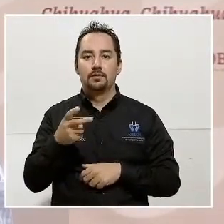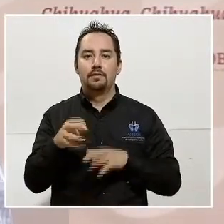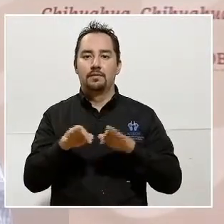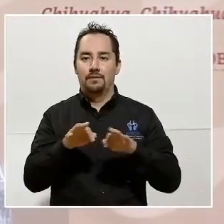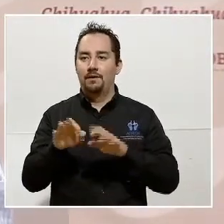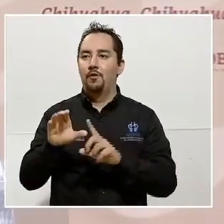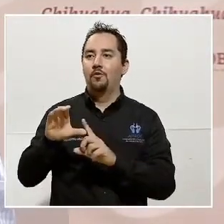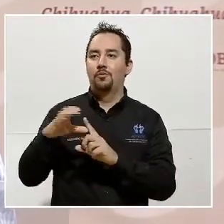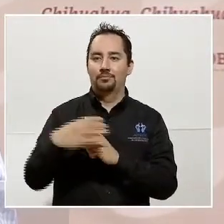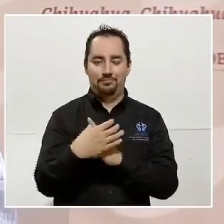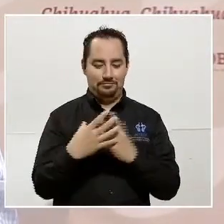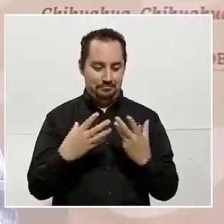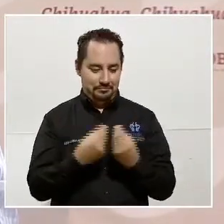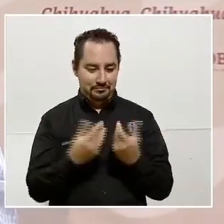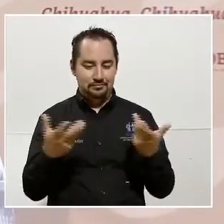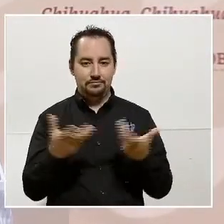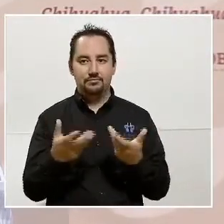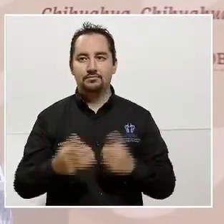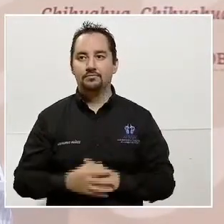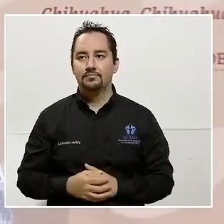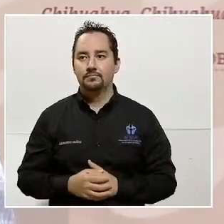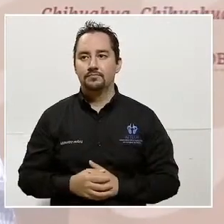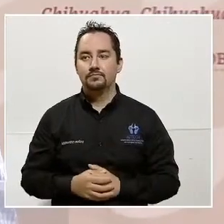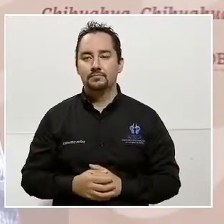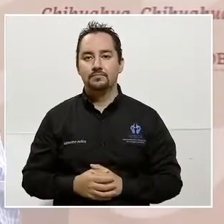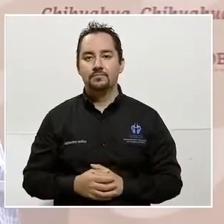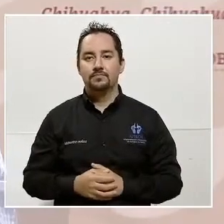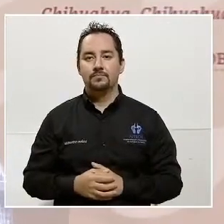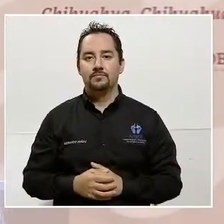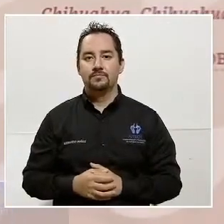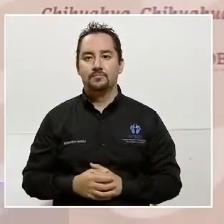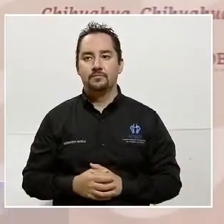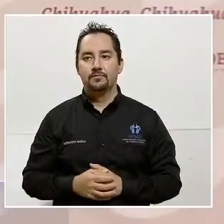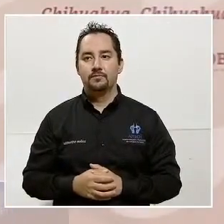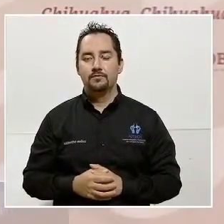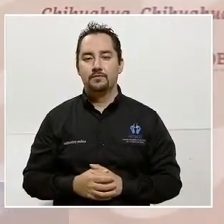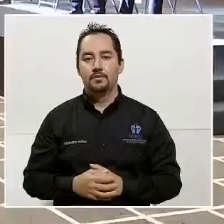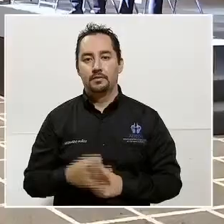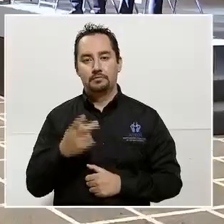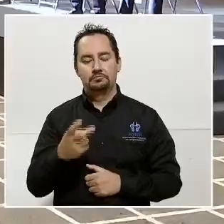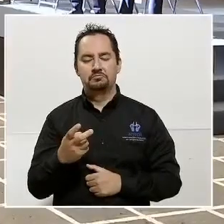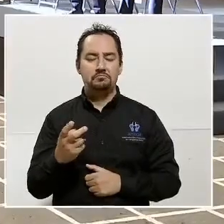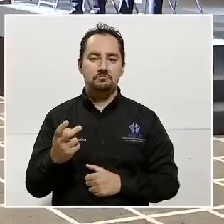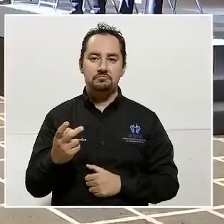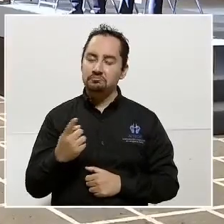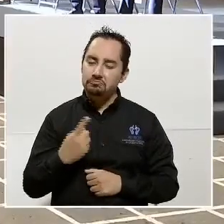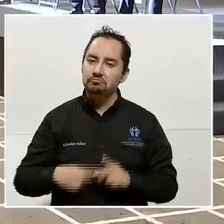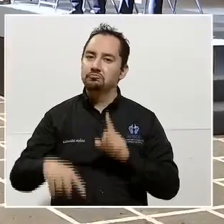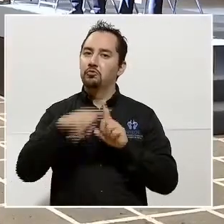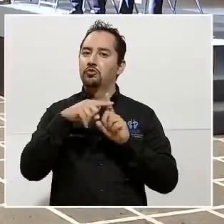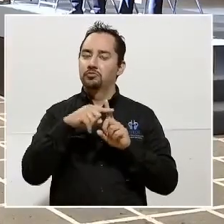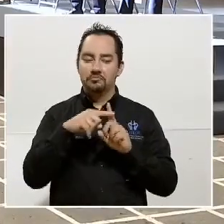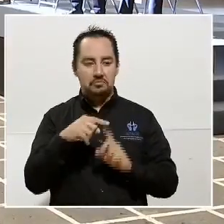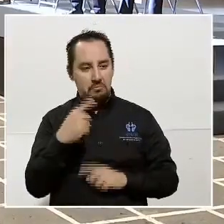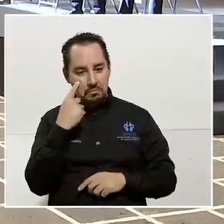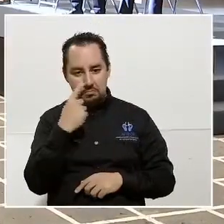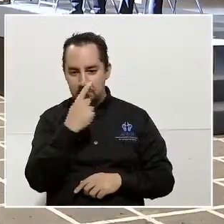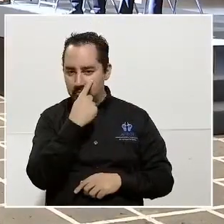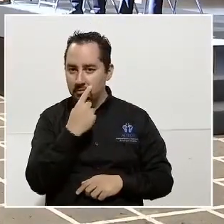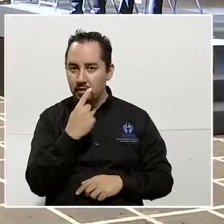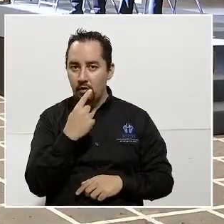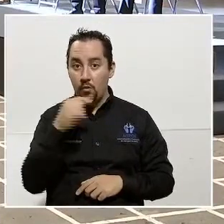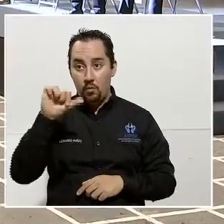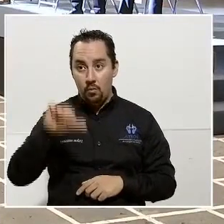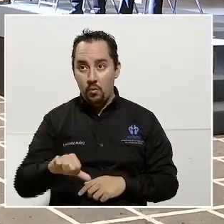su conjunto. Es alentador y una buena señal la presencia en